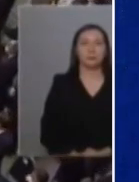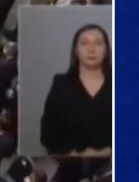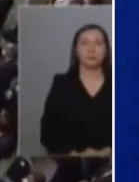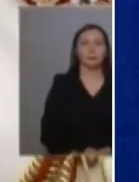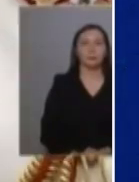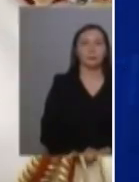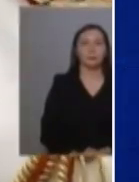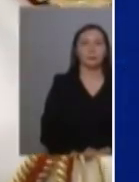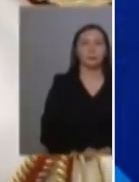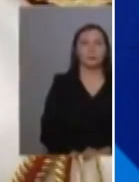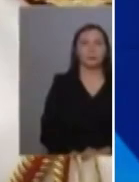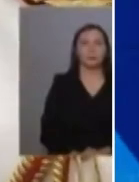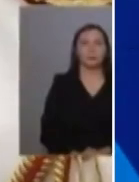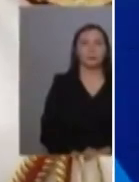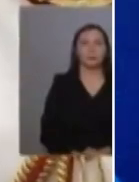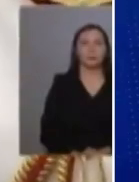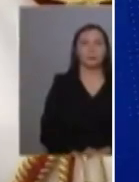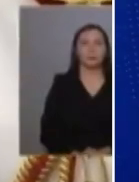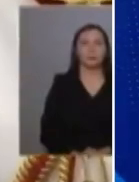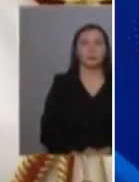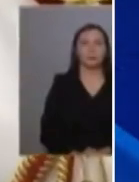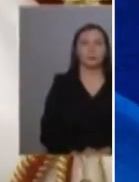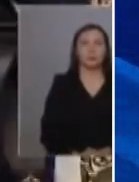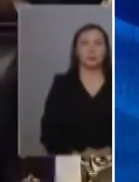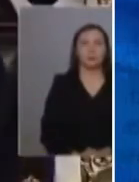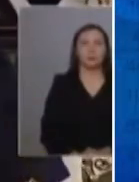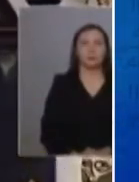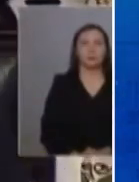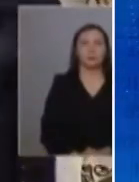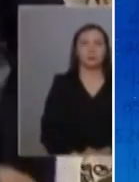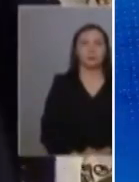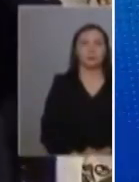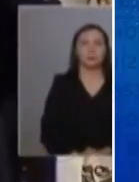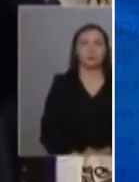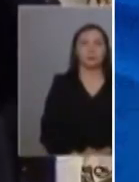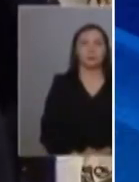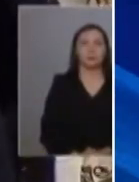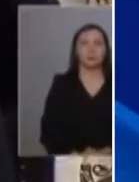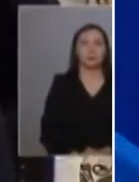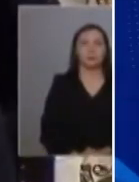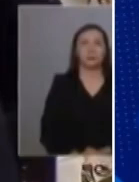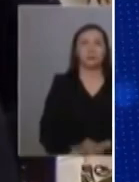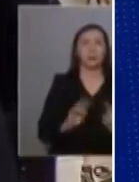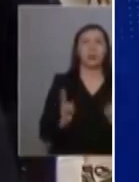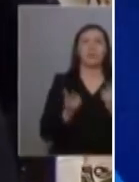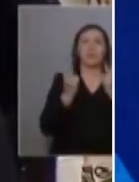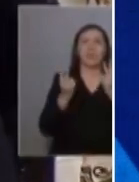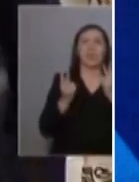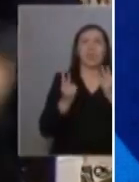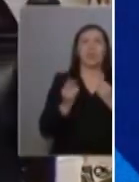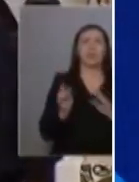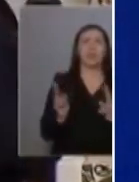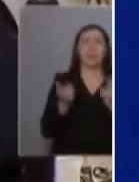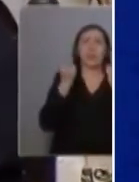la centroderecha porque hay un nuevo protagonista. Pero la votación mostró que el electorado es